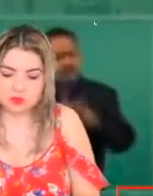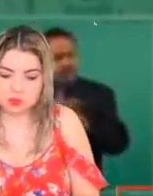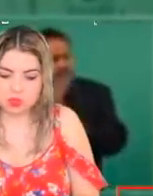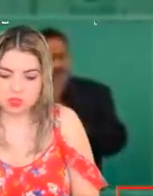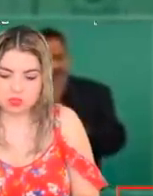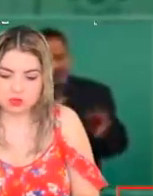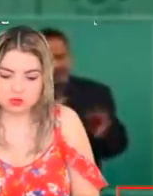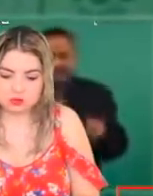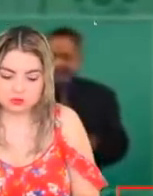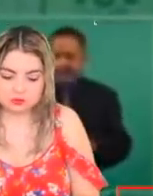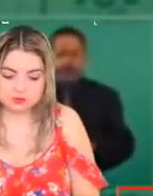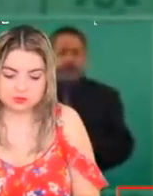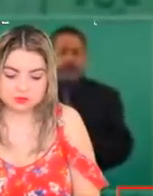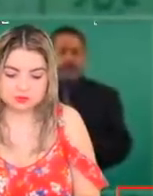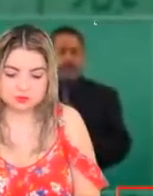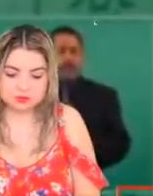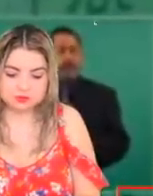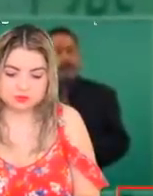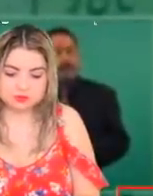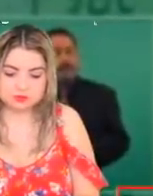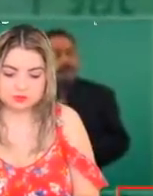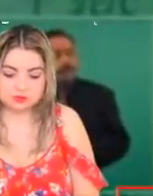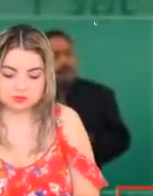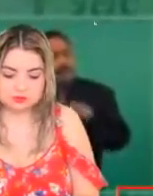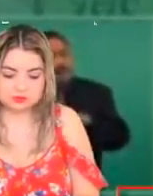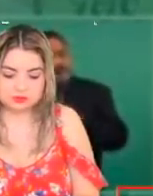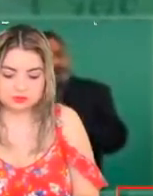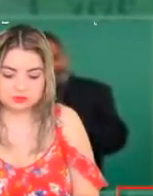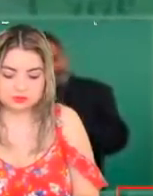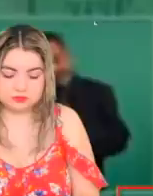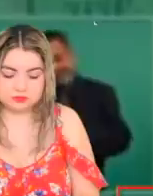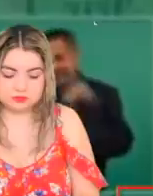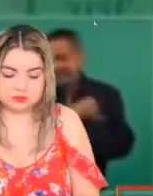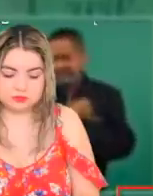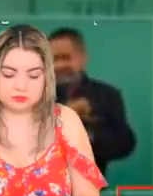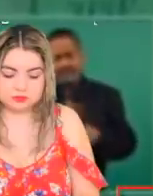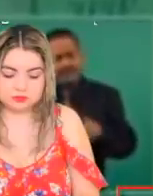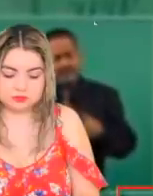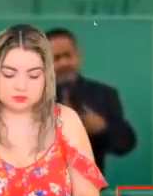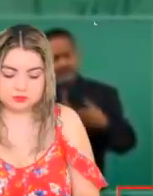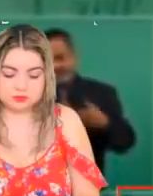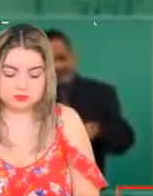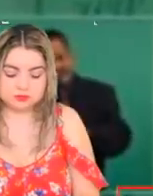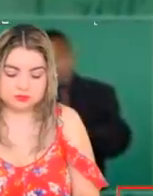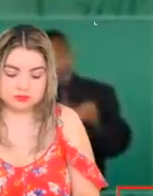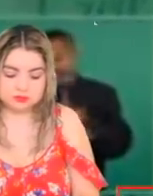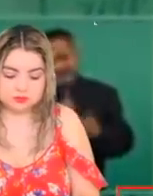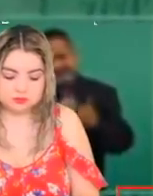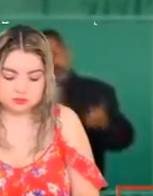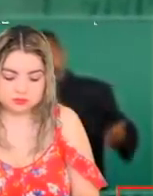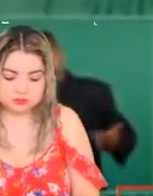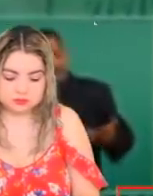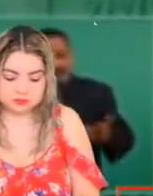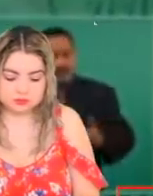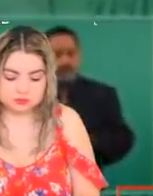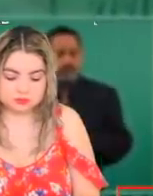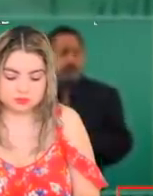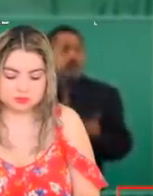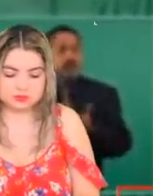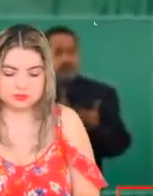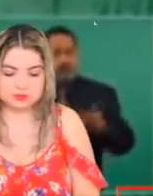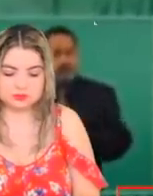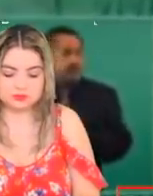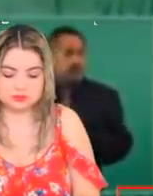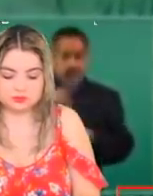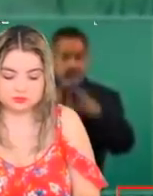saliendo adelante, pero viven más lejos, apartados. Pues ahora